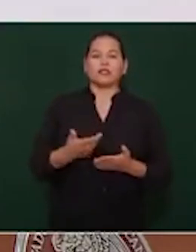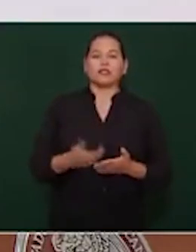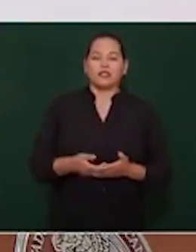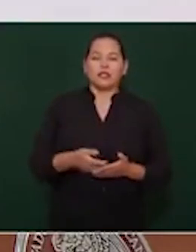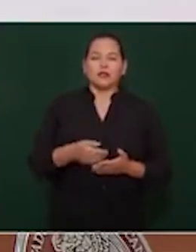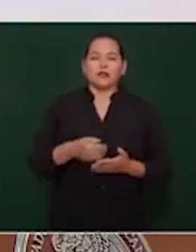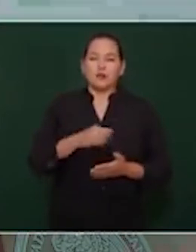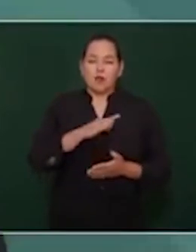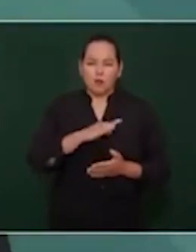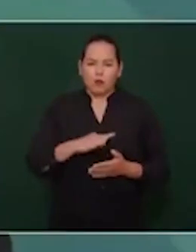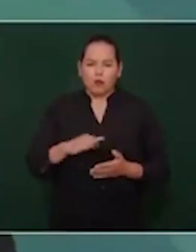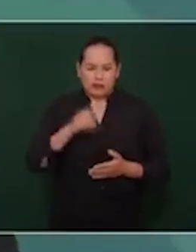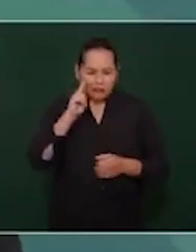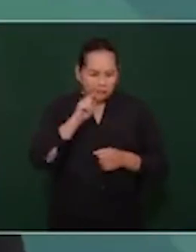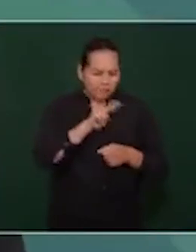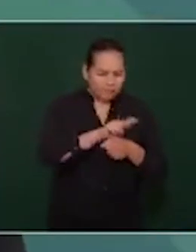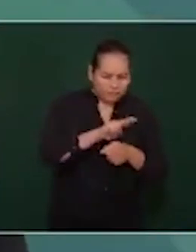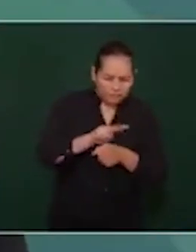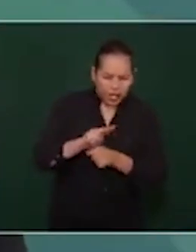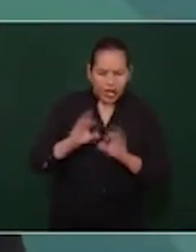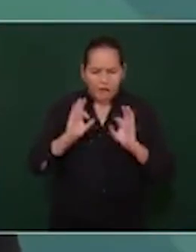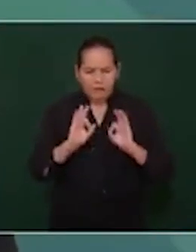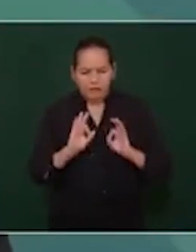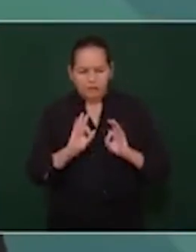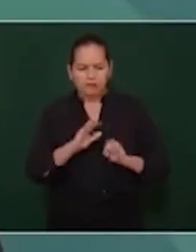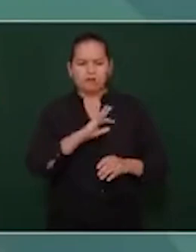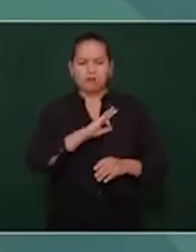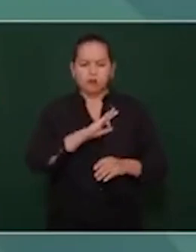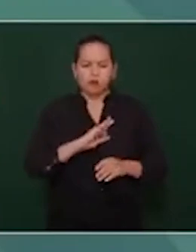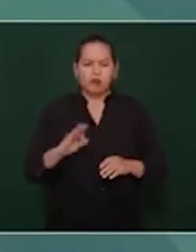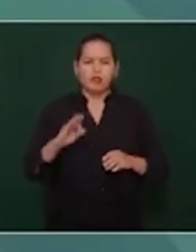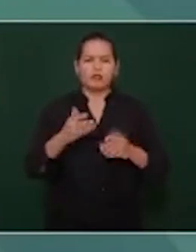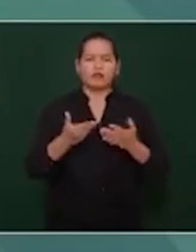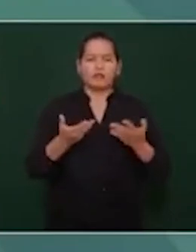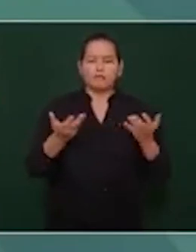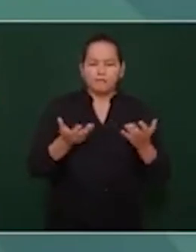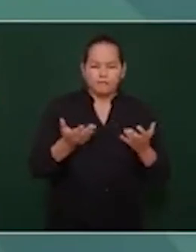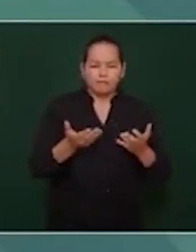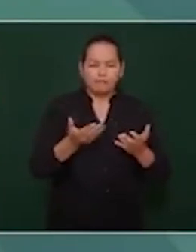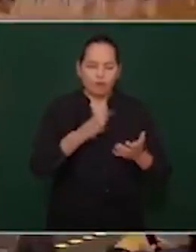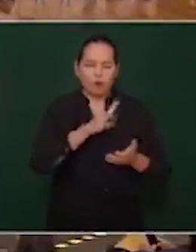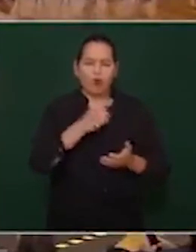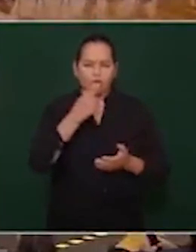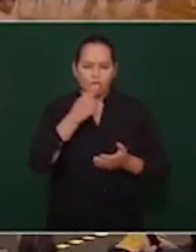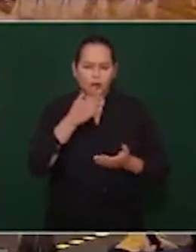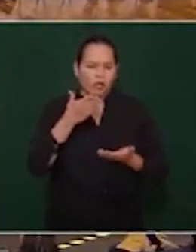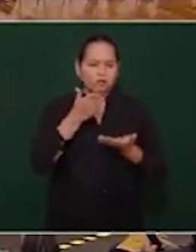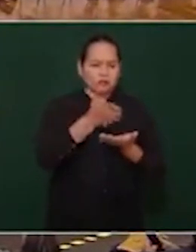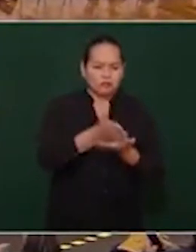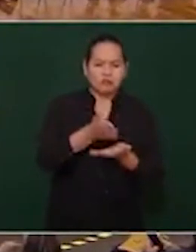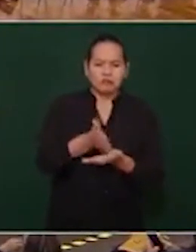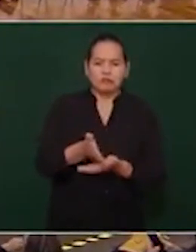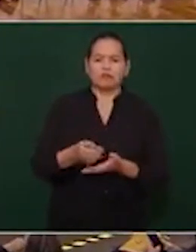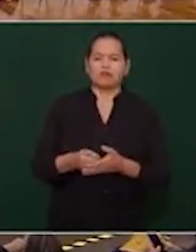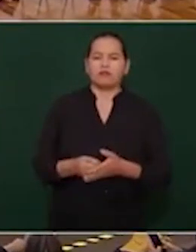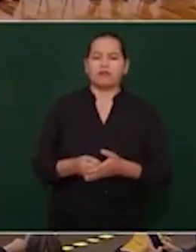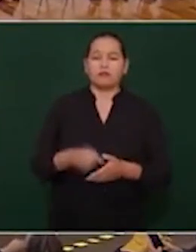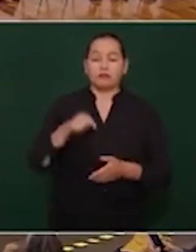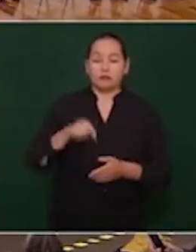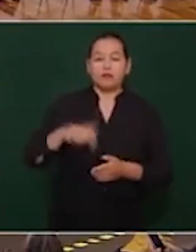certifica de que estén en buenas condiciones, de que puedan ser empleadas en cualquier momento. Puebla tiene